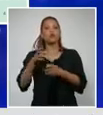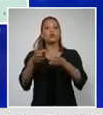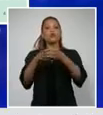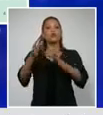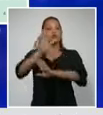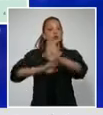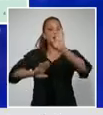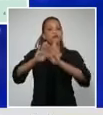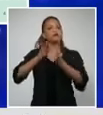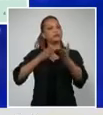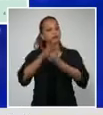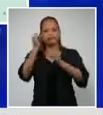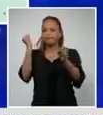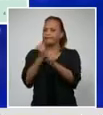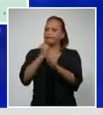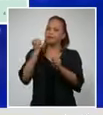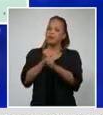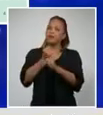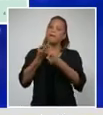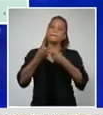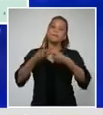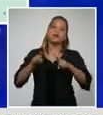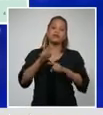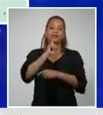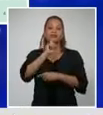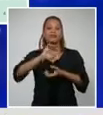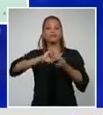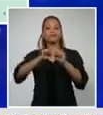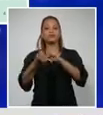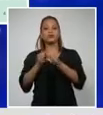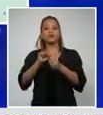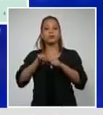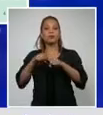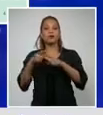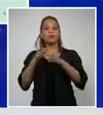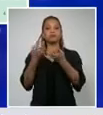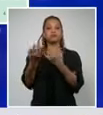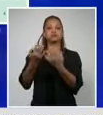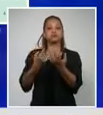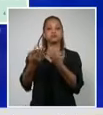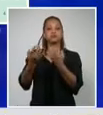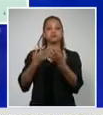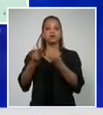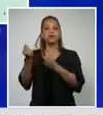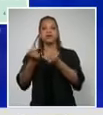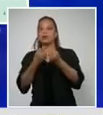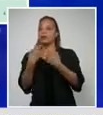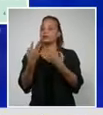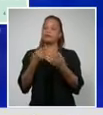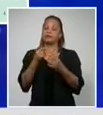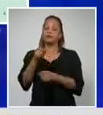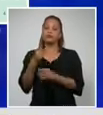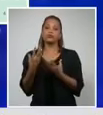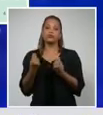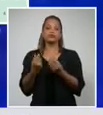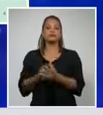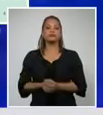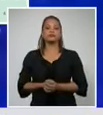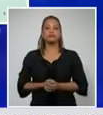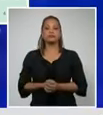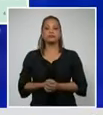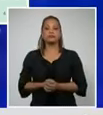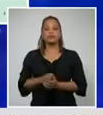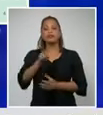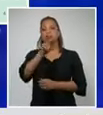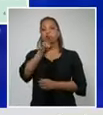trabajan, pero es difícil por el movimiento y el tránsito por esta provincia. De los